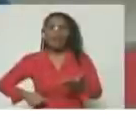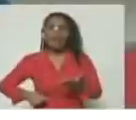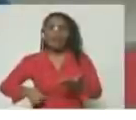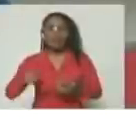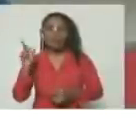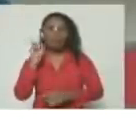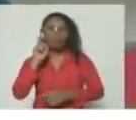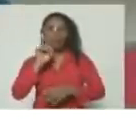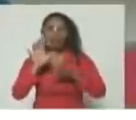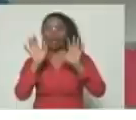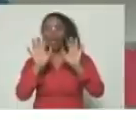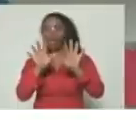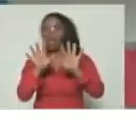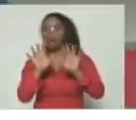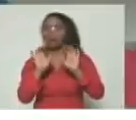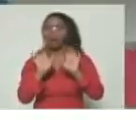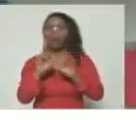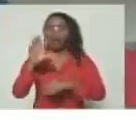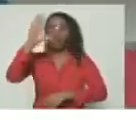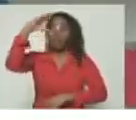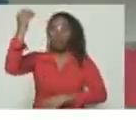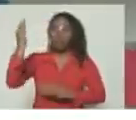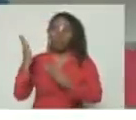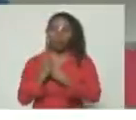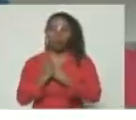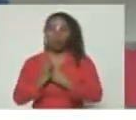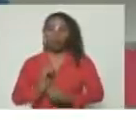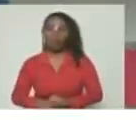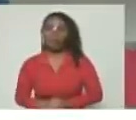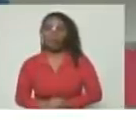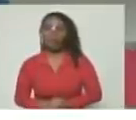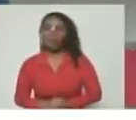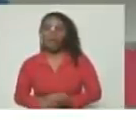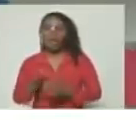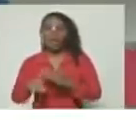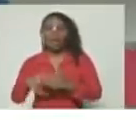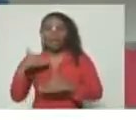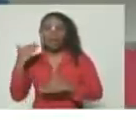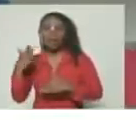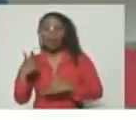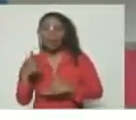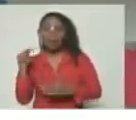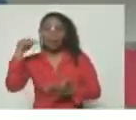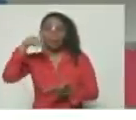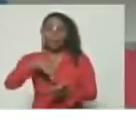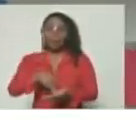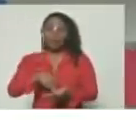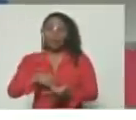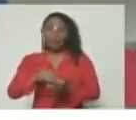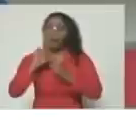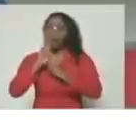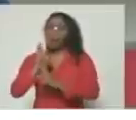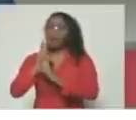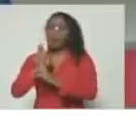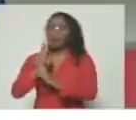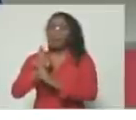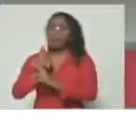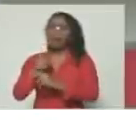Mentira, mentira. Dios me cuide. Y después me paraba a responder todo lo que decía Ramos